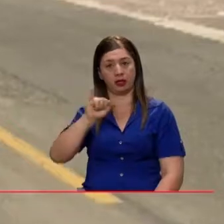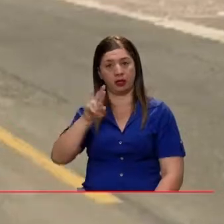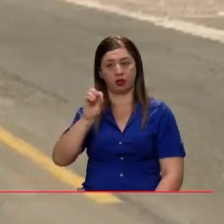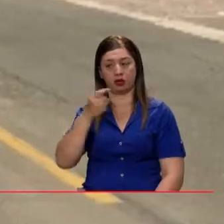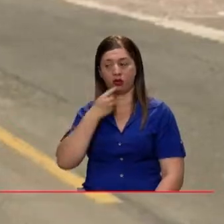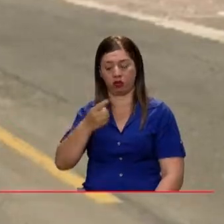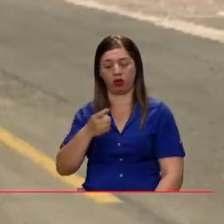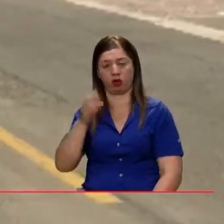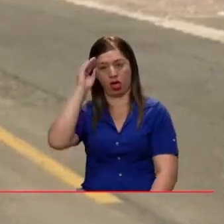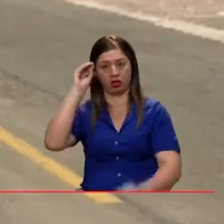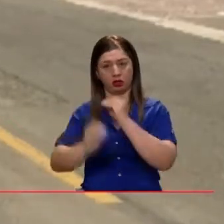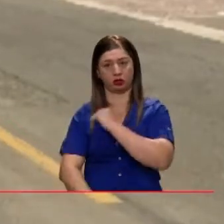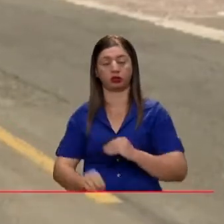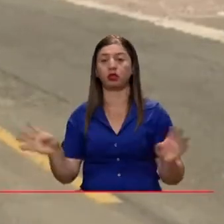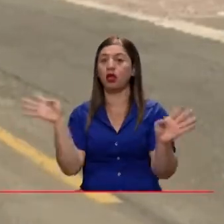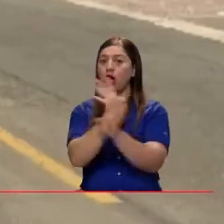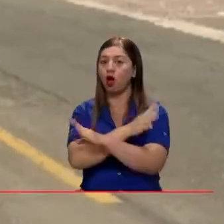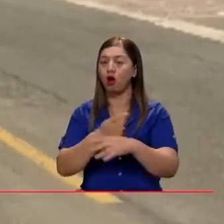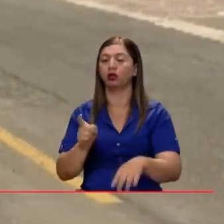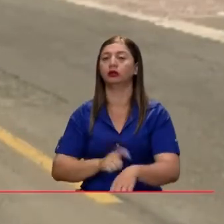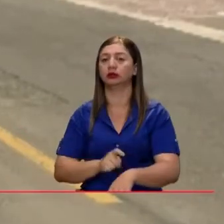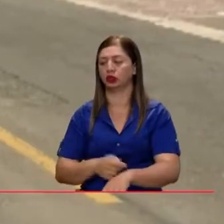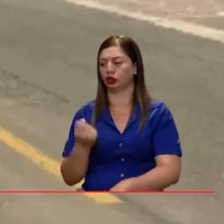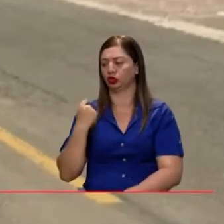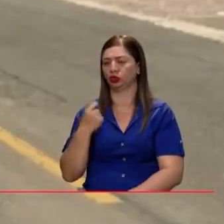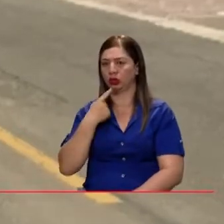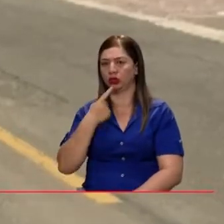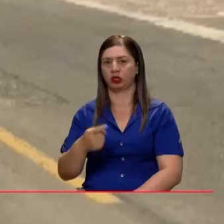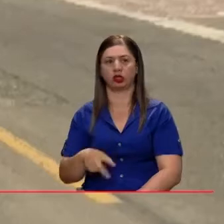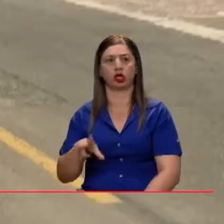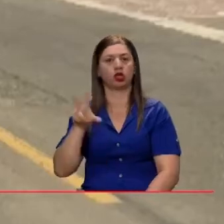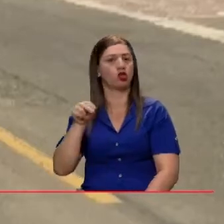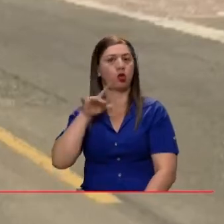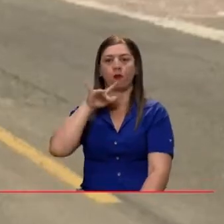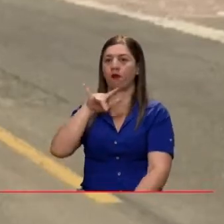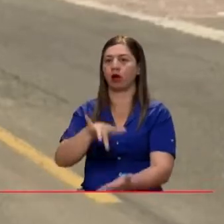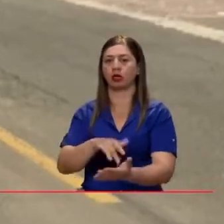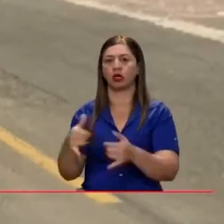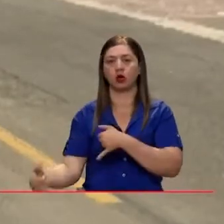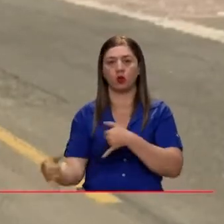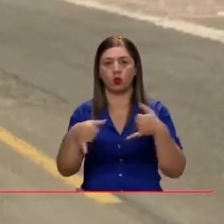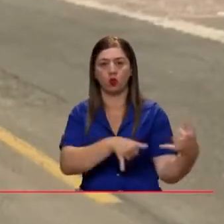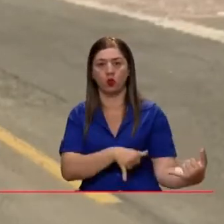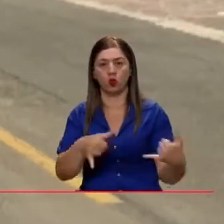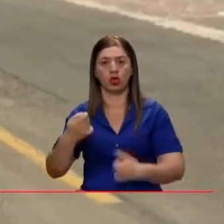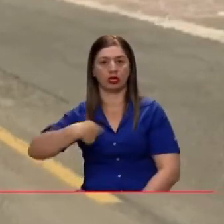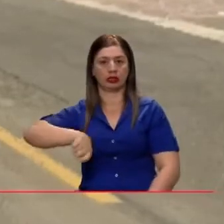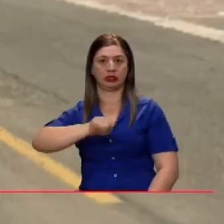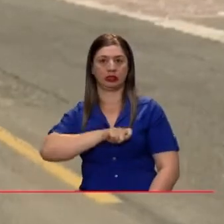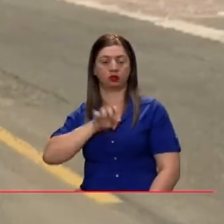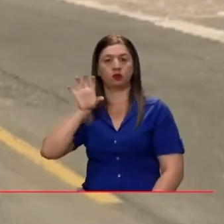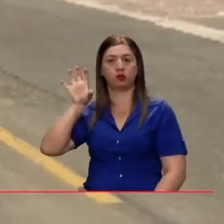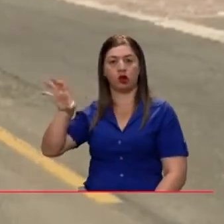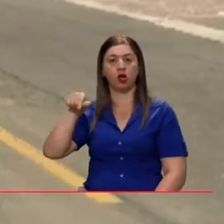apelación. Pues resulta que esta madrugada, hora de Colombia, hace algún instante, dijo que no va a participar de la Vuelta Ciclística a España, que es